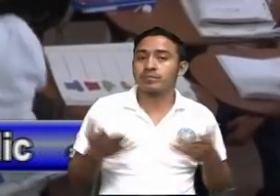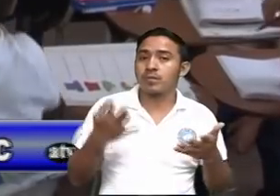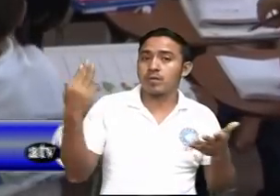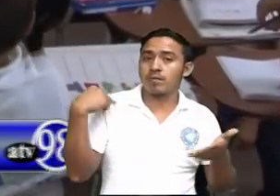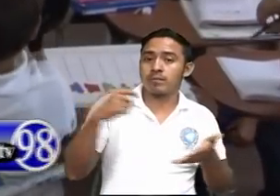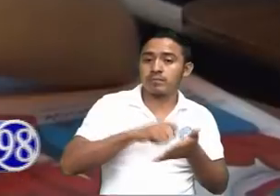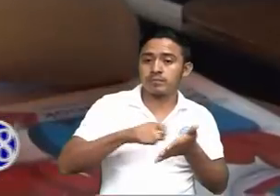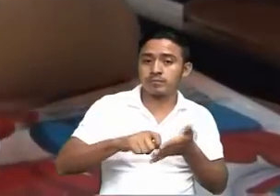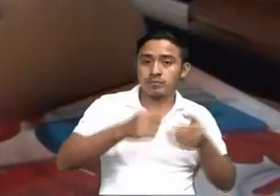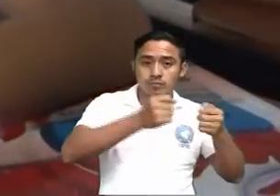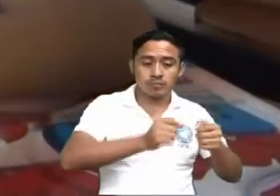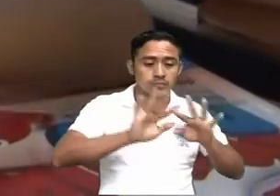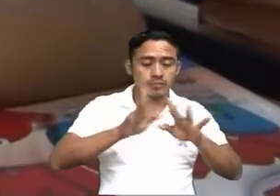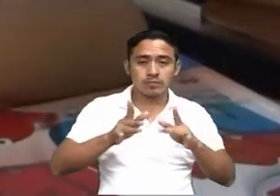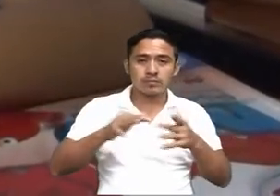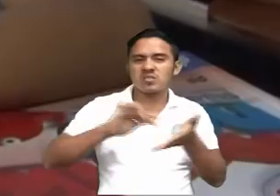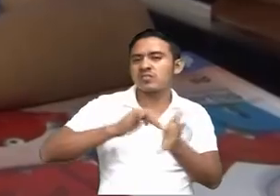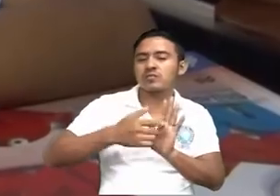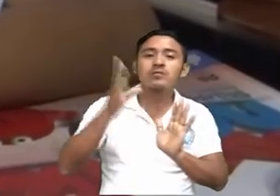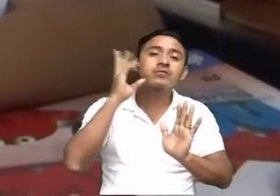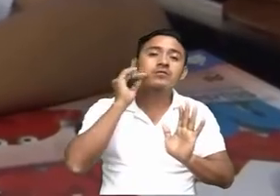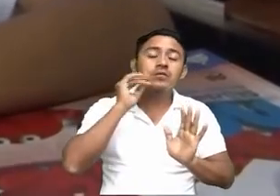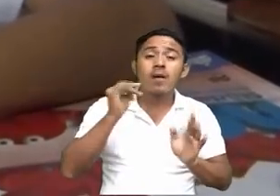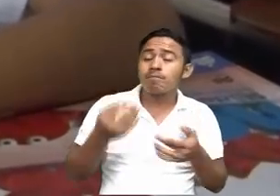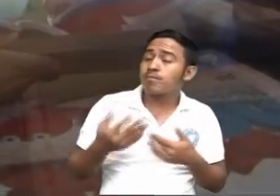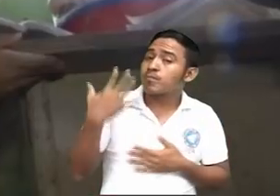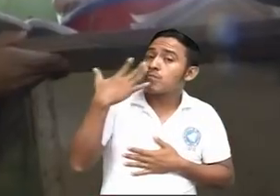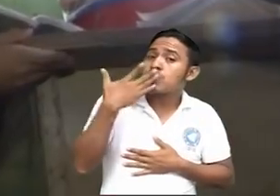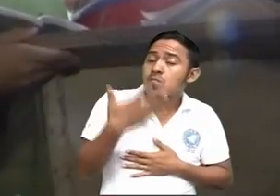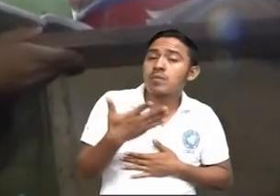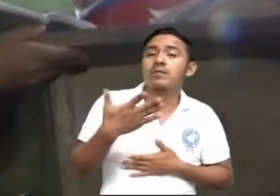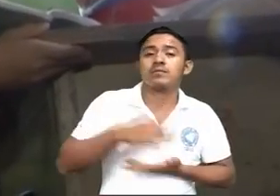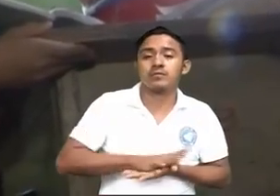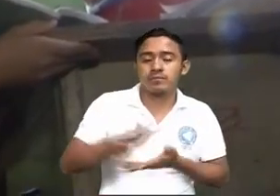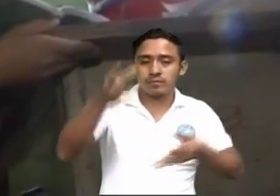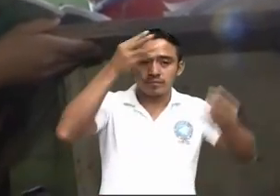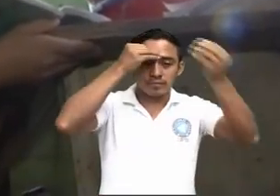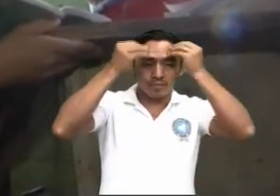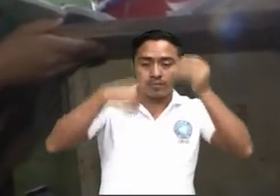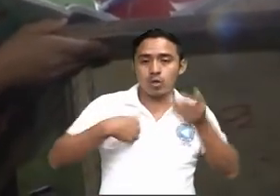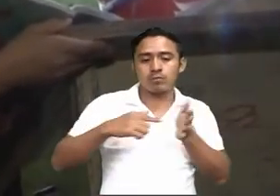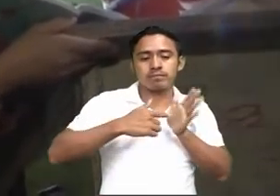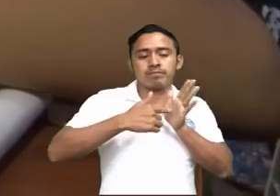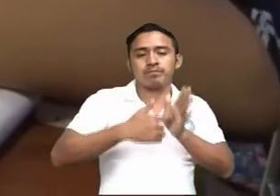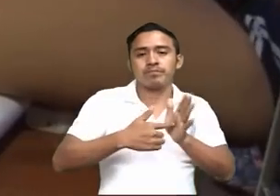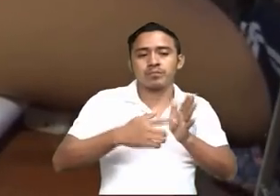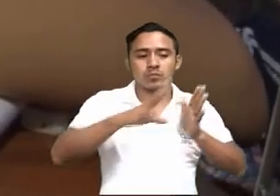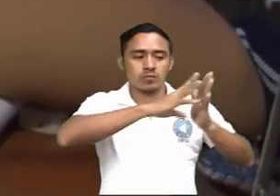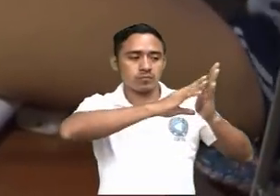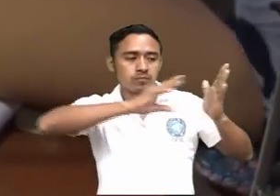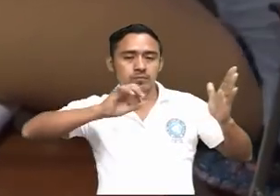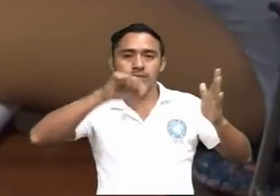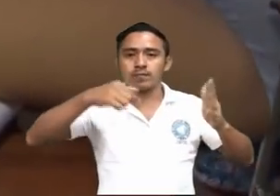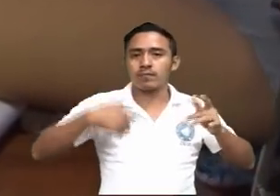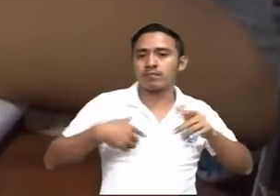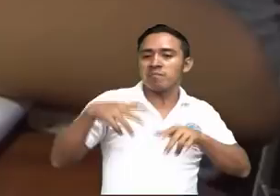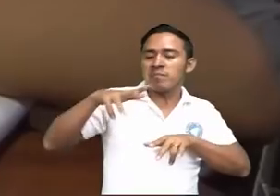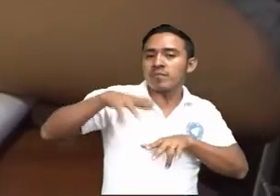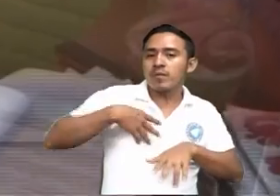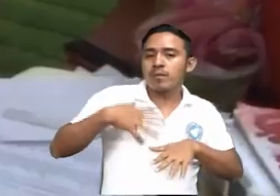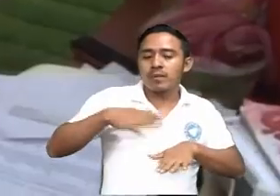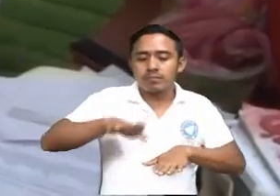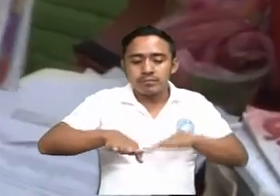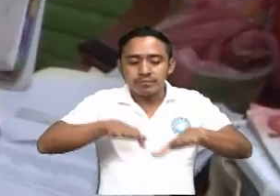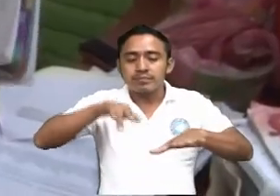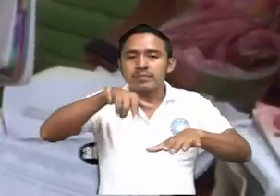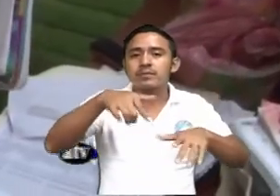Maestro o maestra es una experiencia totalmente enriquecedora. Significa dar el ejemplo día con día y dejar una huella para siempre en